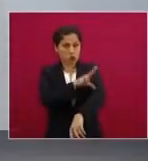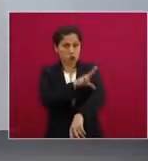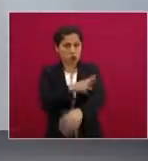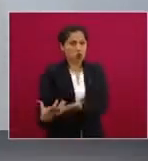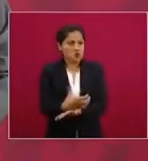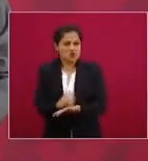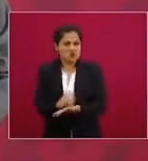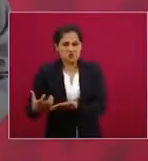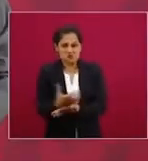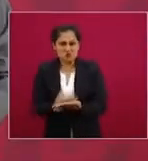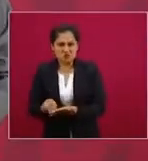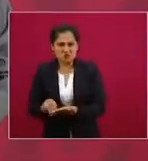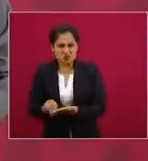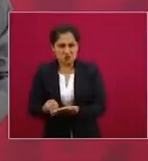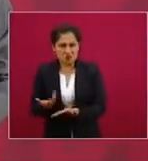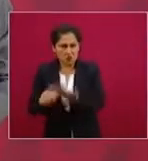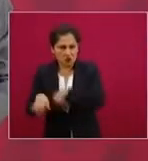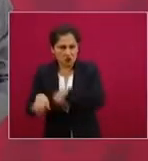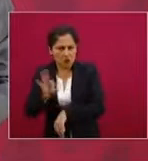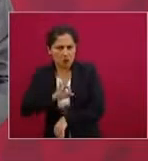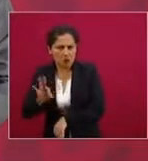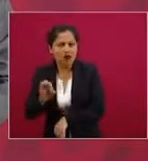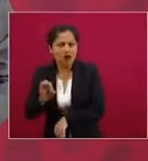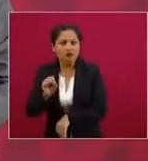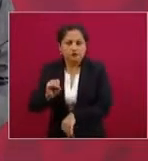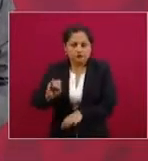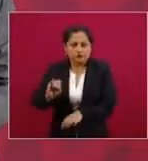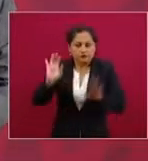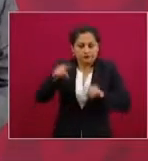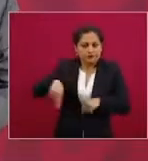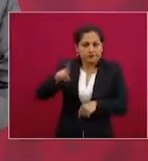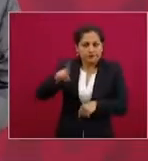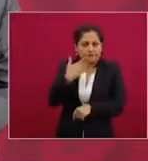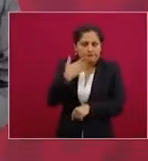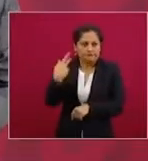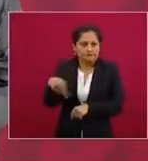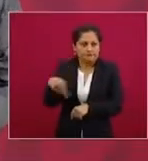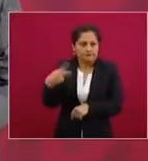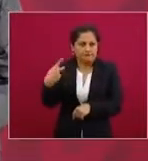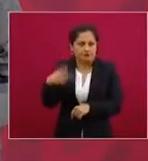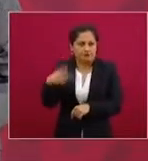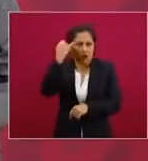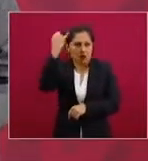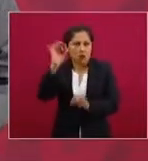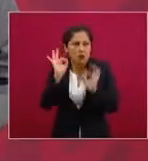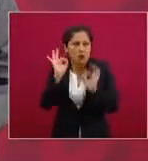En el mejor de los casos. Pero también lo que están pensando es en hacer negocios